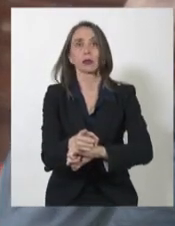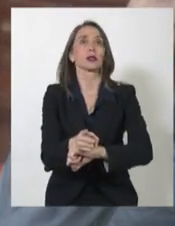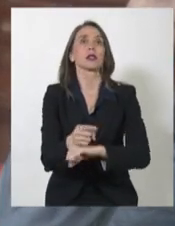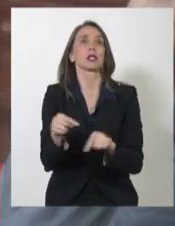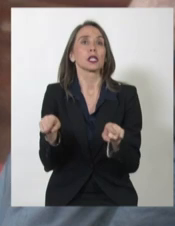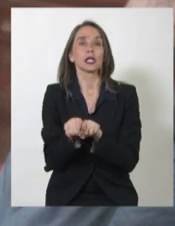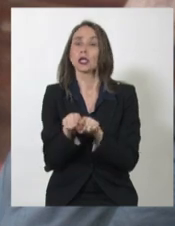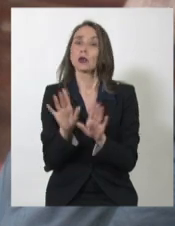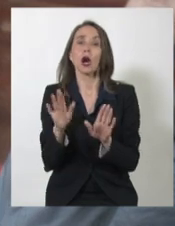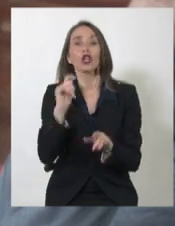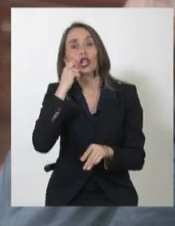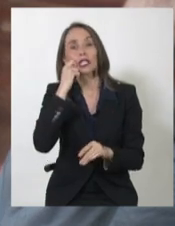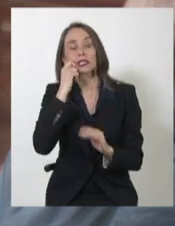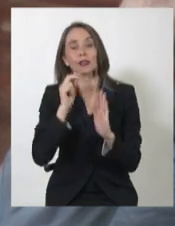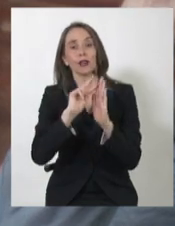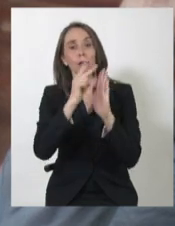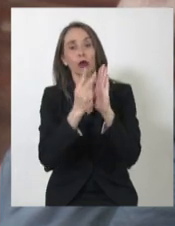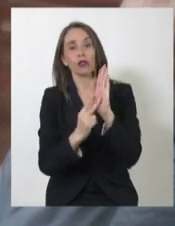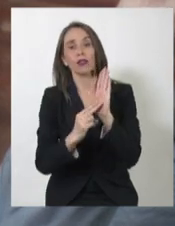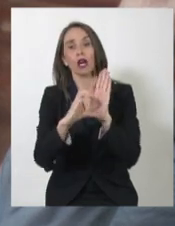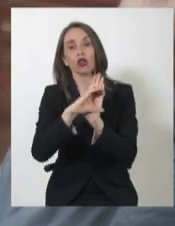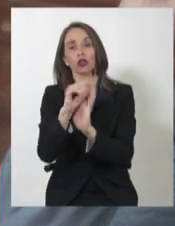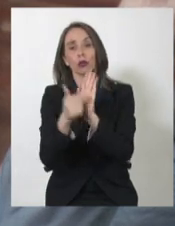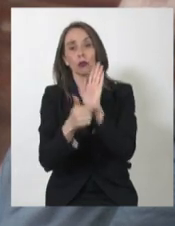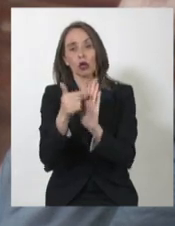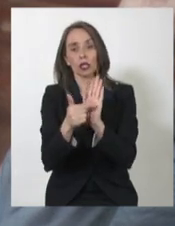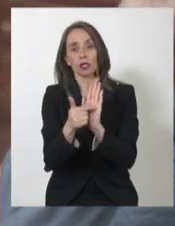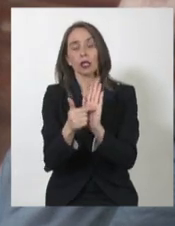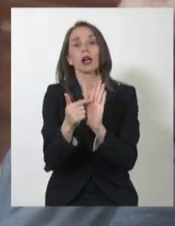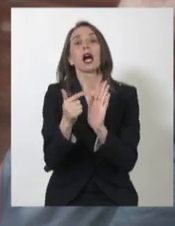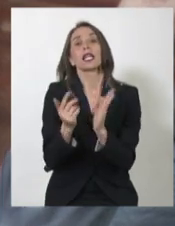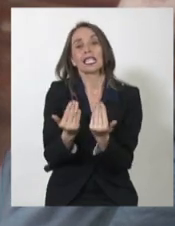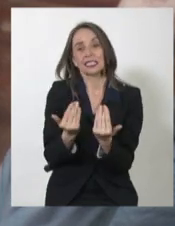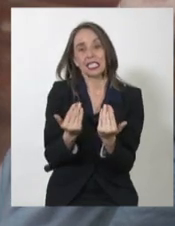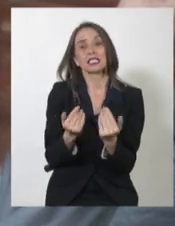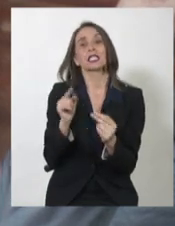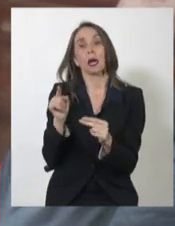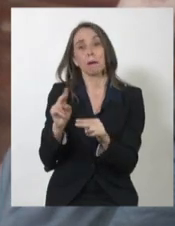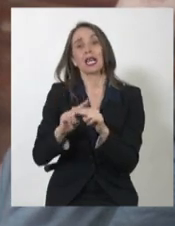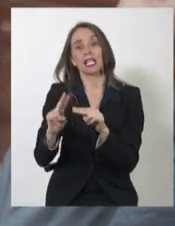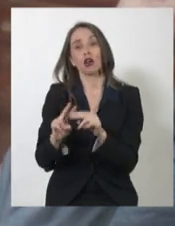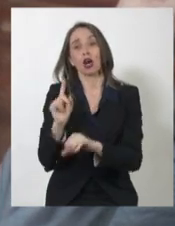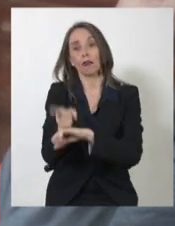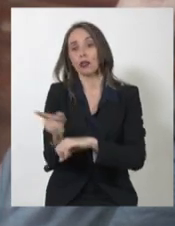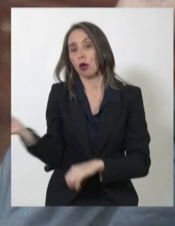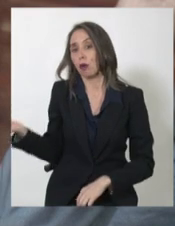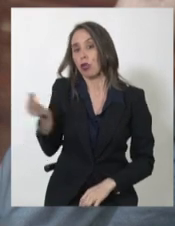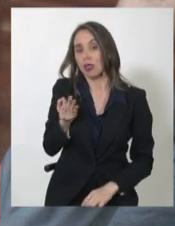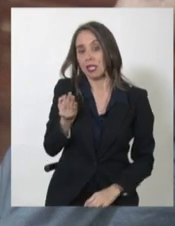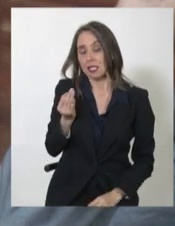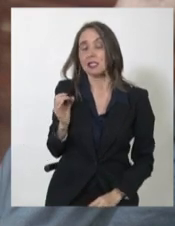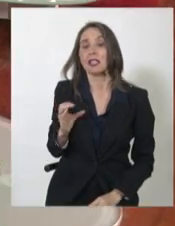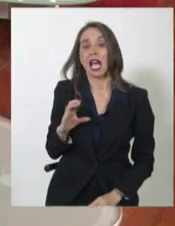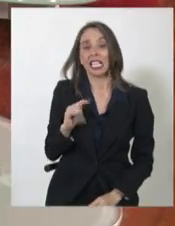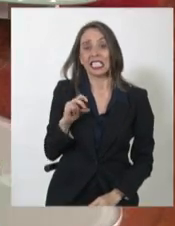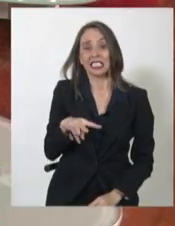lo que significa las reformas constitucionales necesarias para esos efectos, considerando, como dice Cristian, que es una